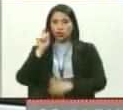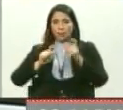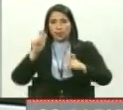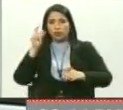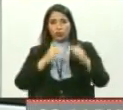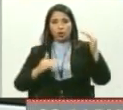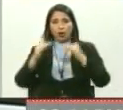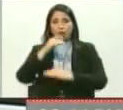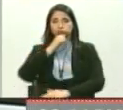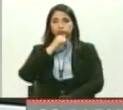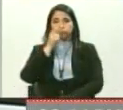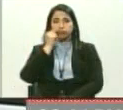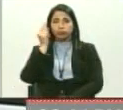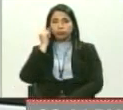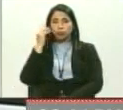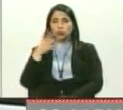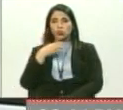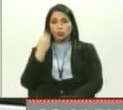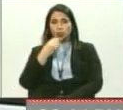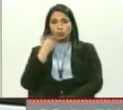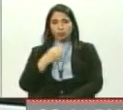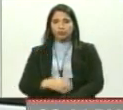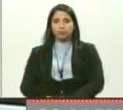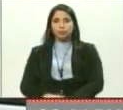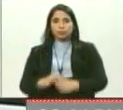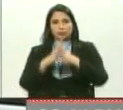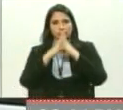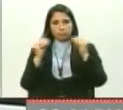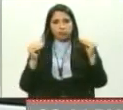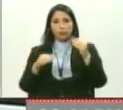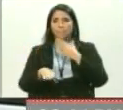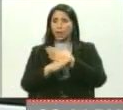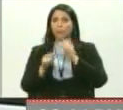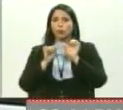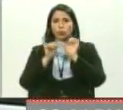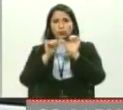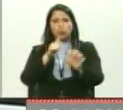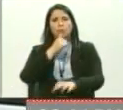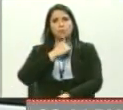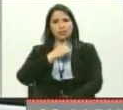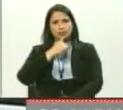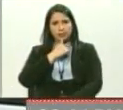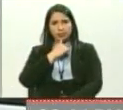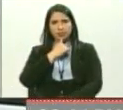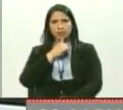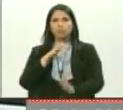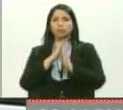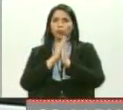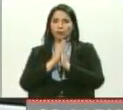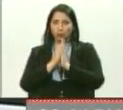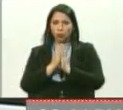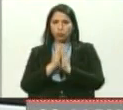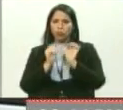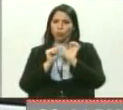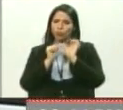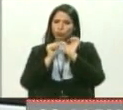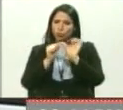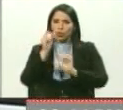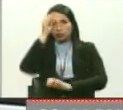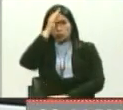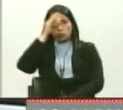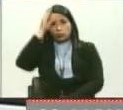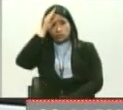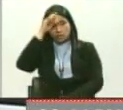adultas, a la juventud, a todos. Vamos a continuar con paciencia, vamos a continuar con